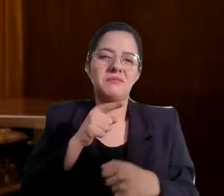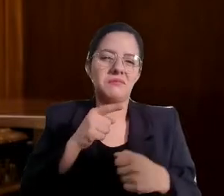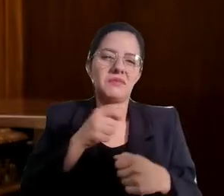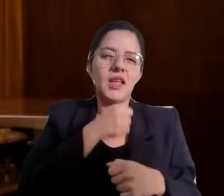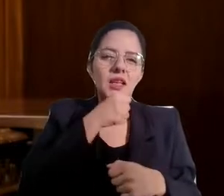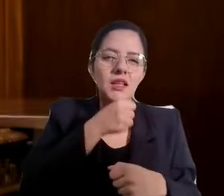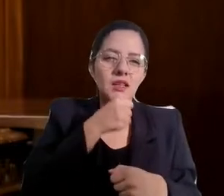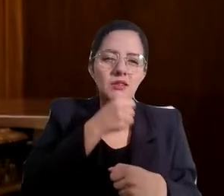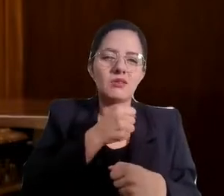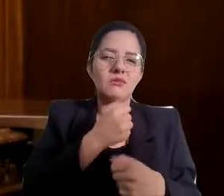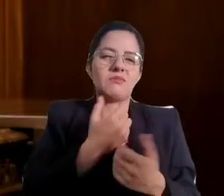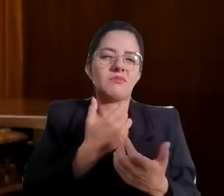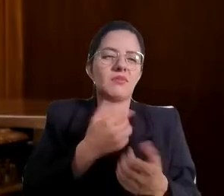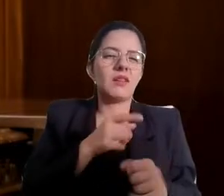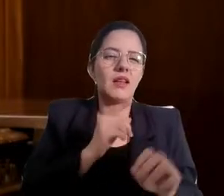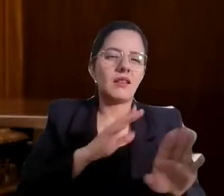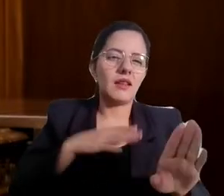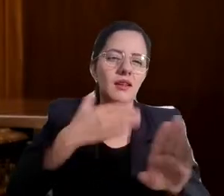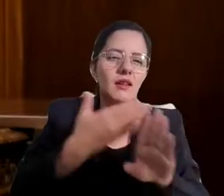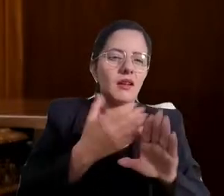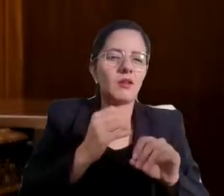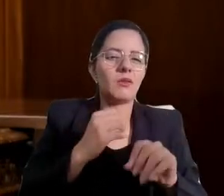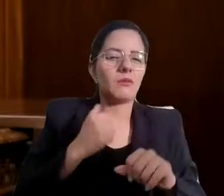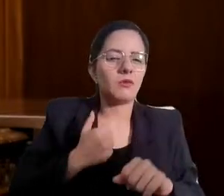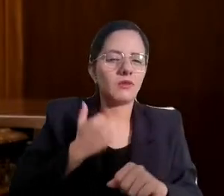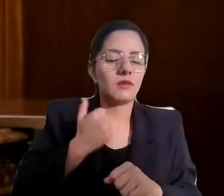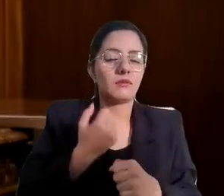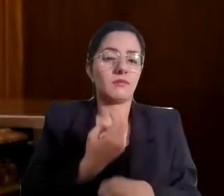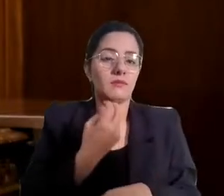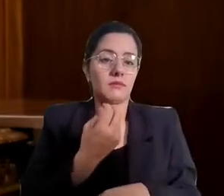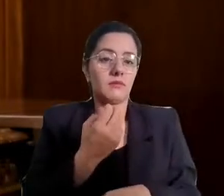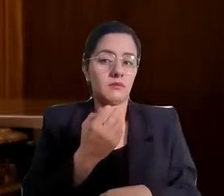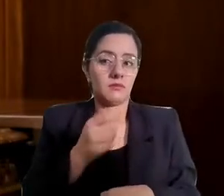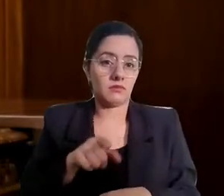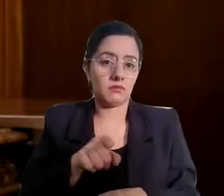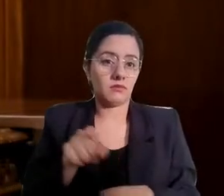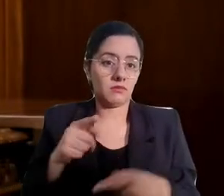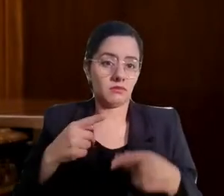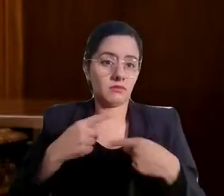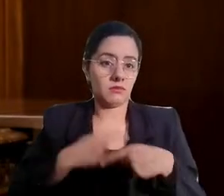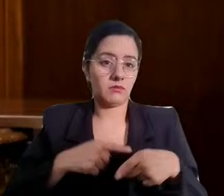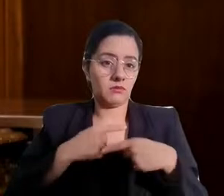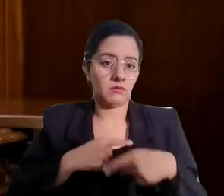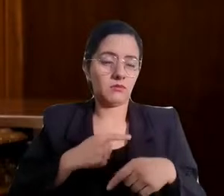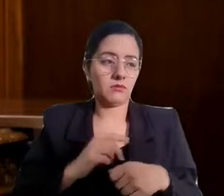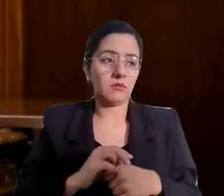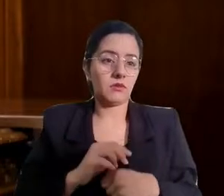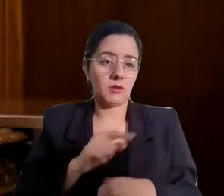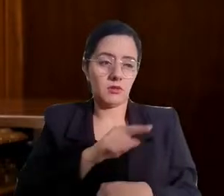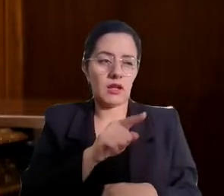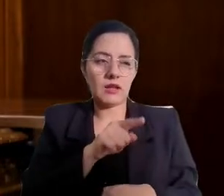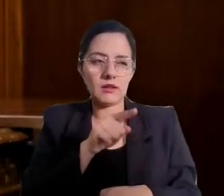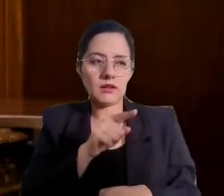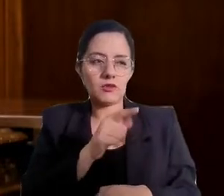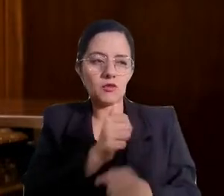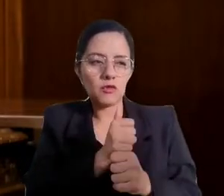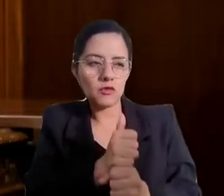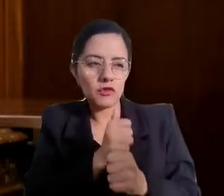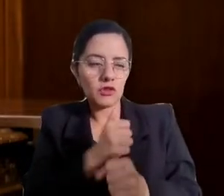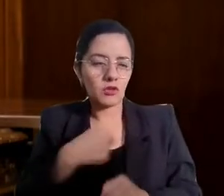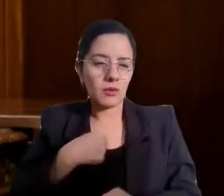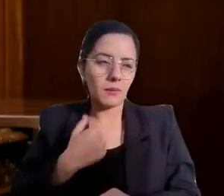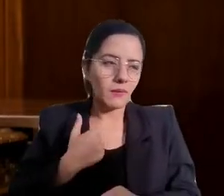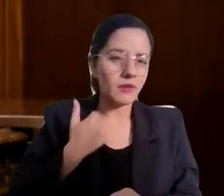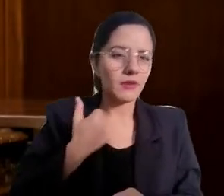El derecho reconoce un principio que indica que nadie puede aprovecharse de su propio dolo. Esto